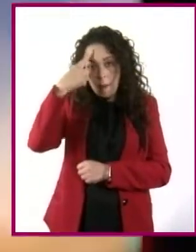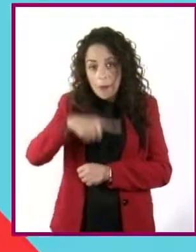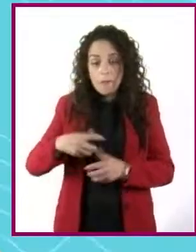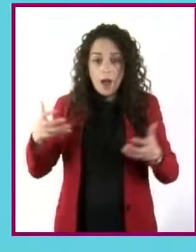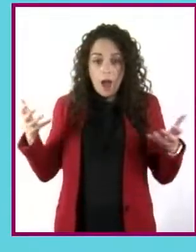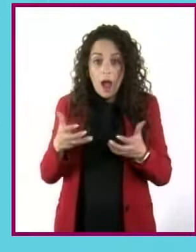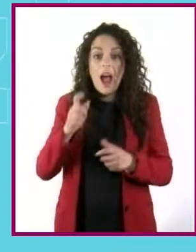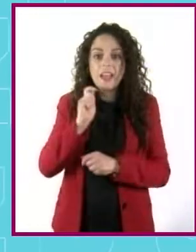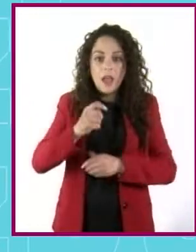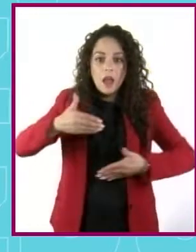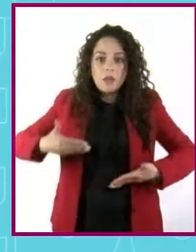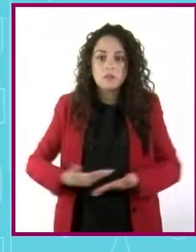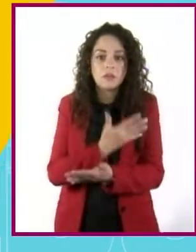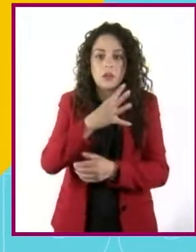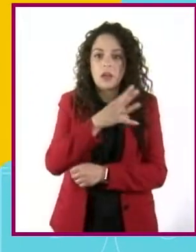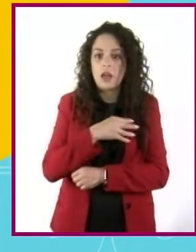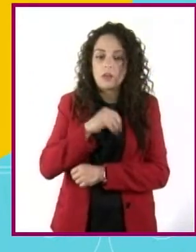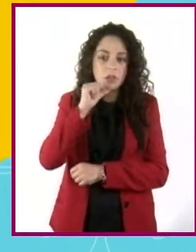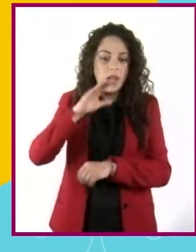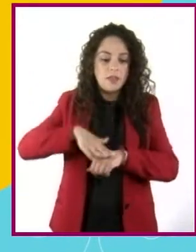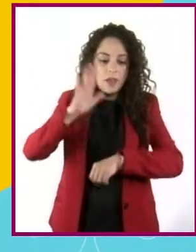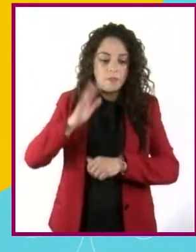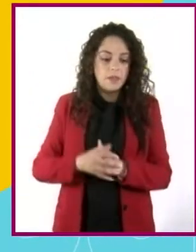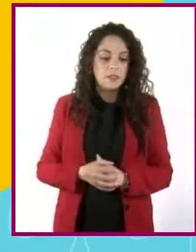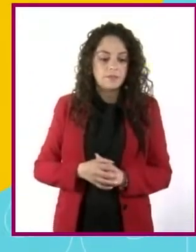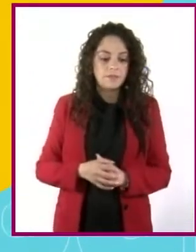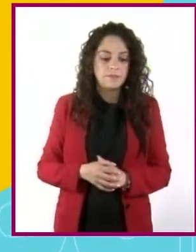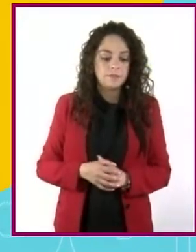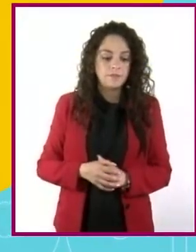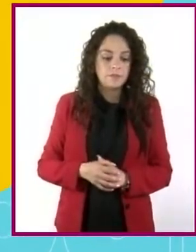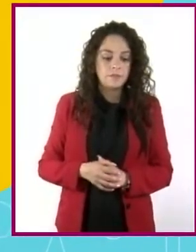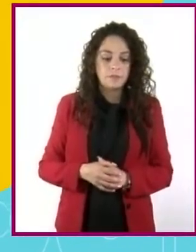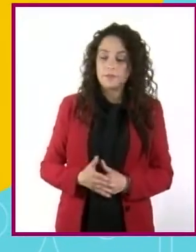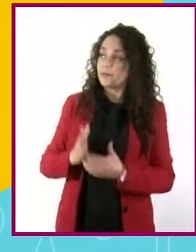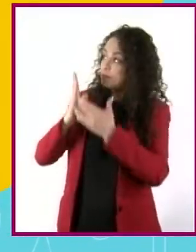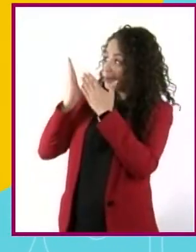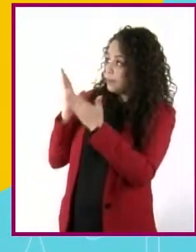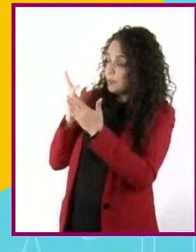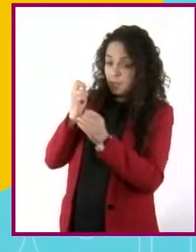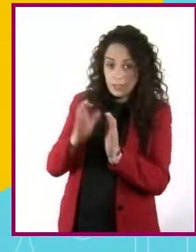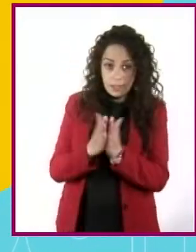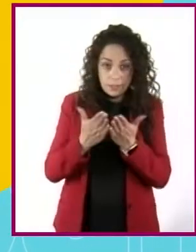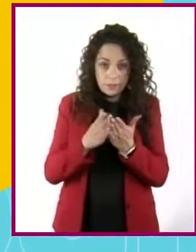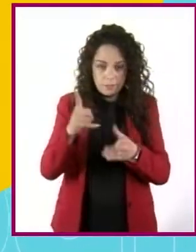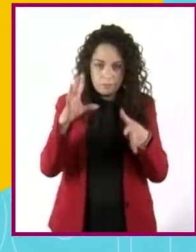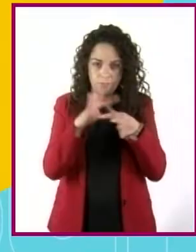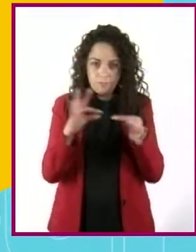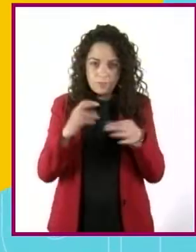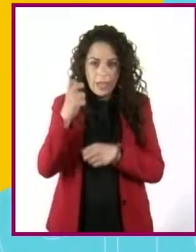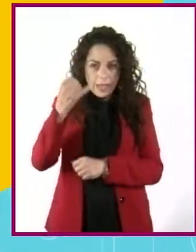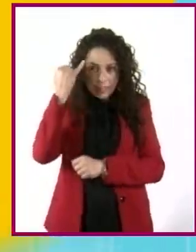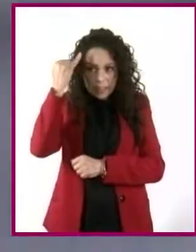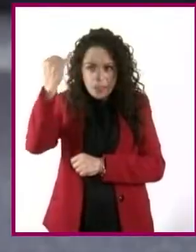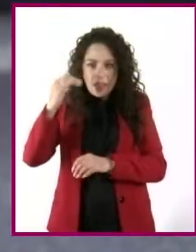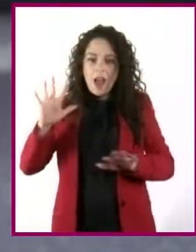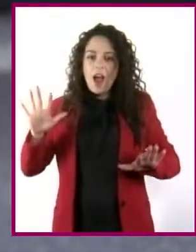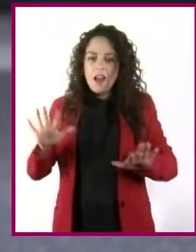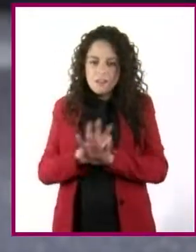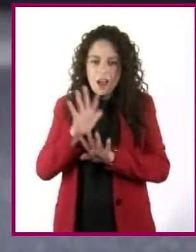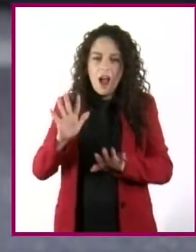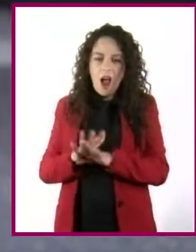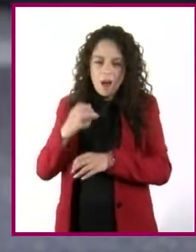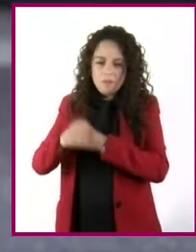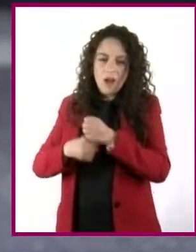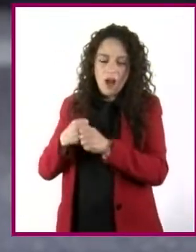procrear. En su obra, Gonzalvo Aispuru explica que esas ideas han cambiado paulatinamente, y en